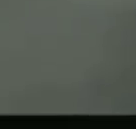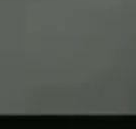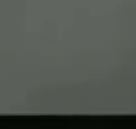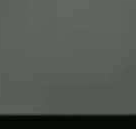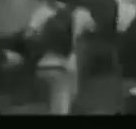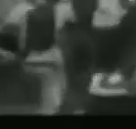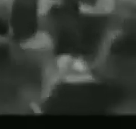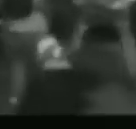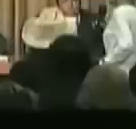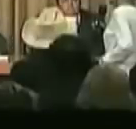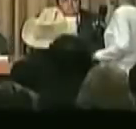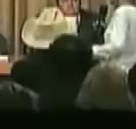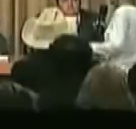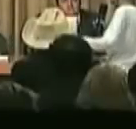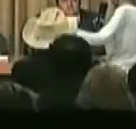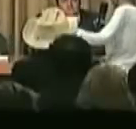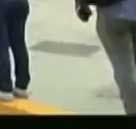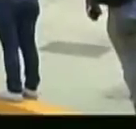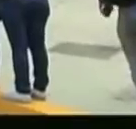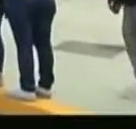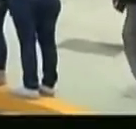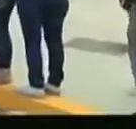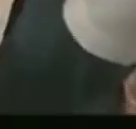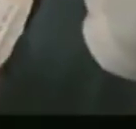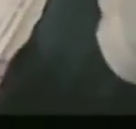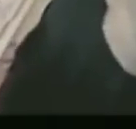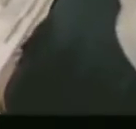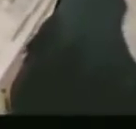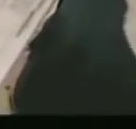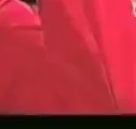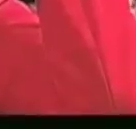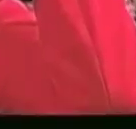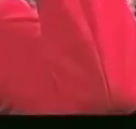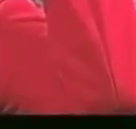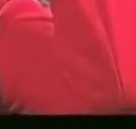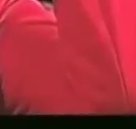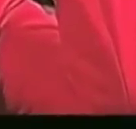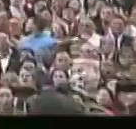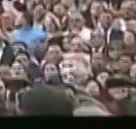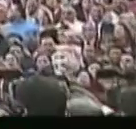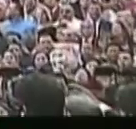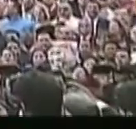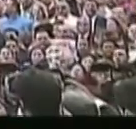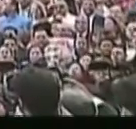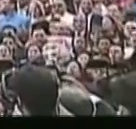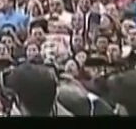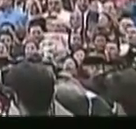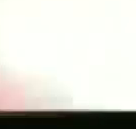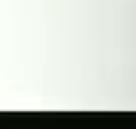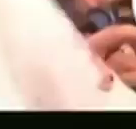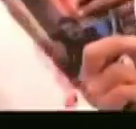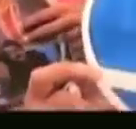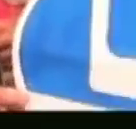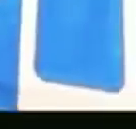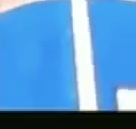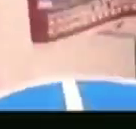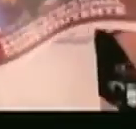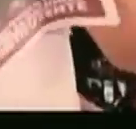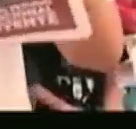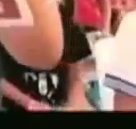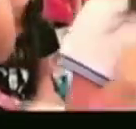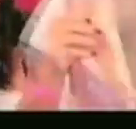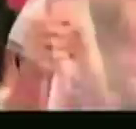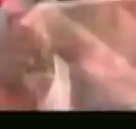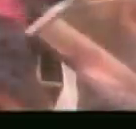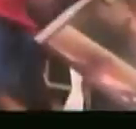a las guarimbas. Convocatoria, elección masiva e instalación de la Asamblea Nacional Constituyente. Convoco